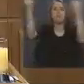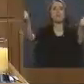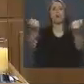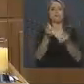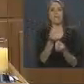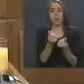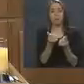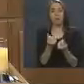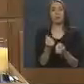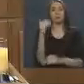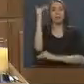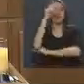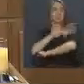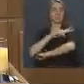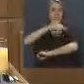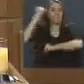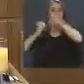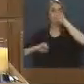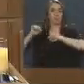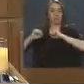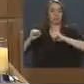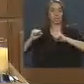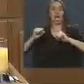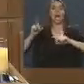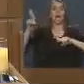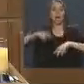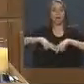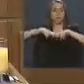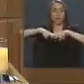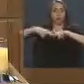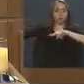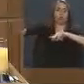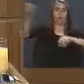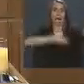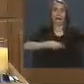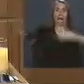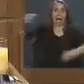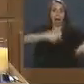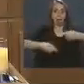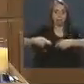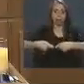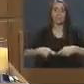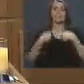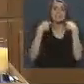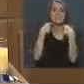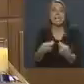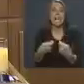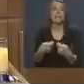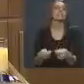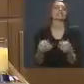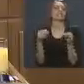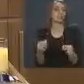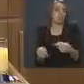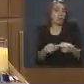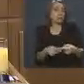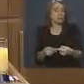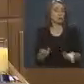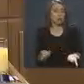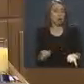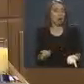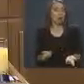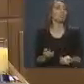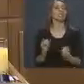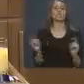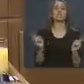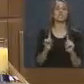Los aportes patronales ya realizados para la seguridad social deben destinarse a seguridad social. Y si por